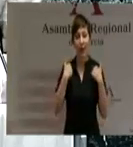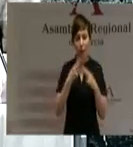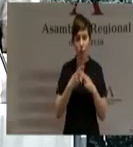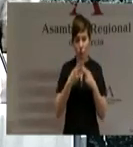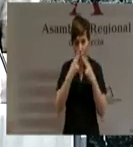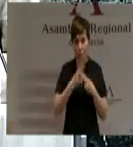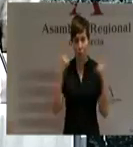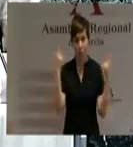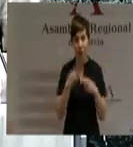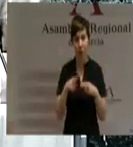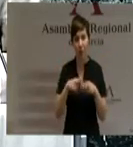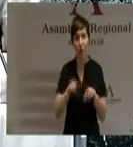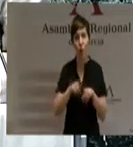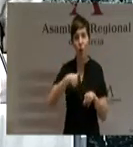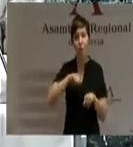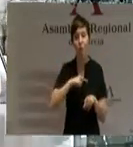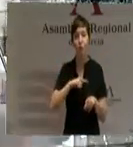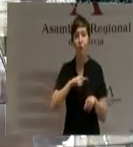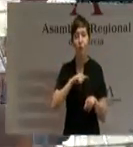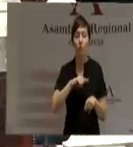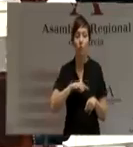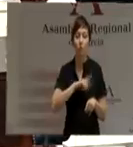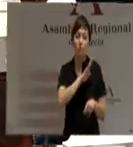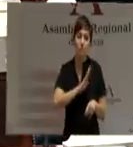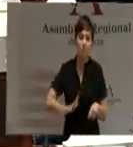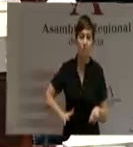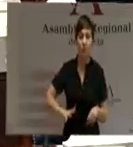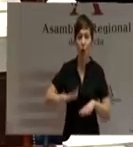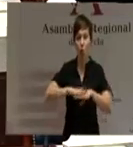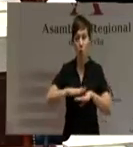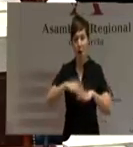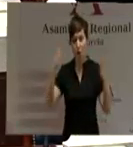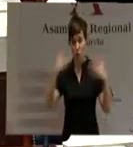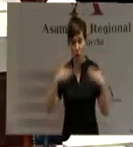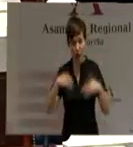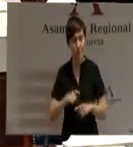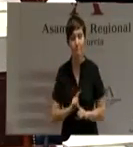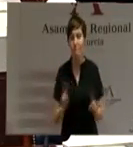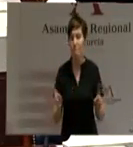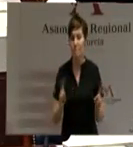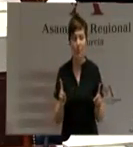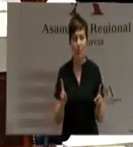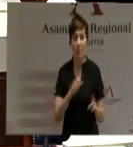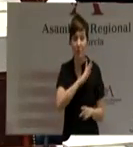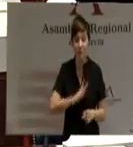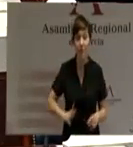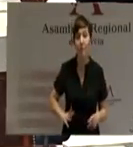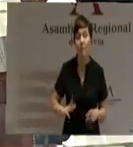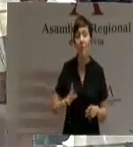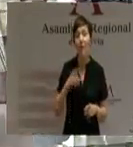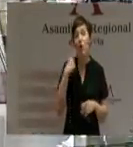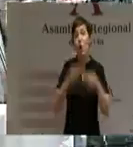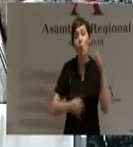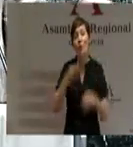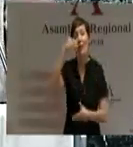hay presunción de inocencia política. No la hay. No hay. Hay presunción de inocencia en el ámbito